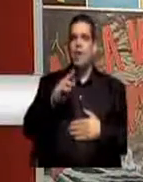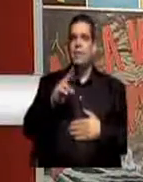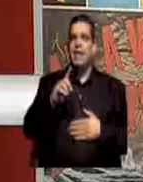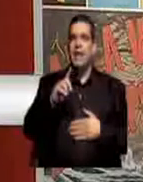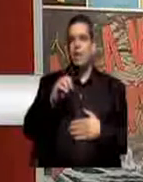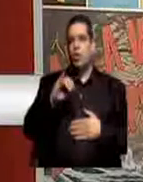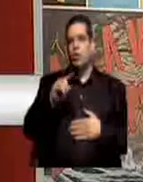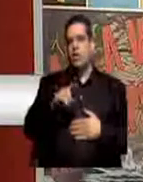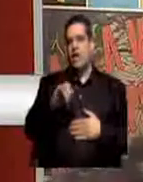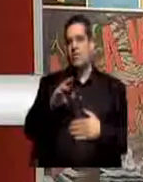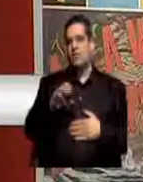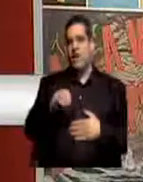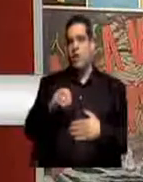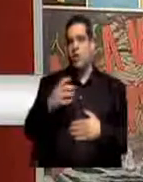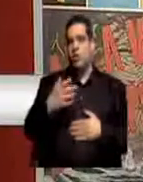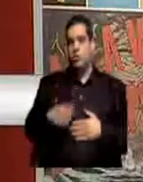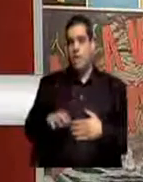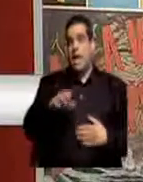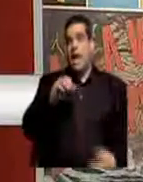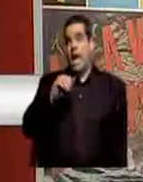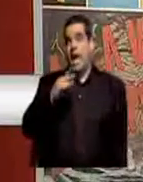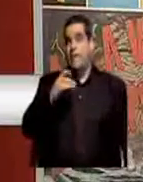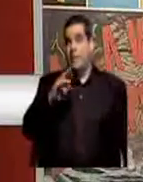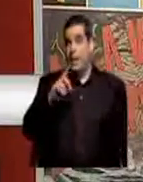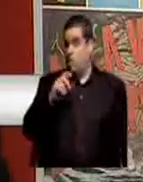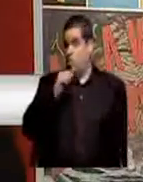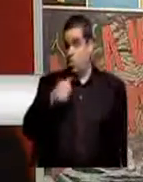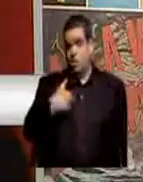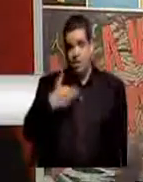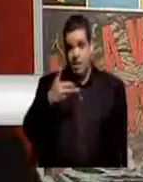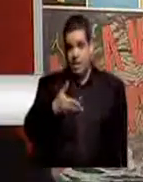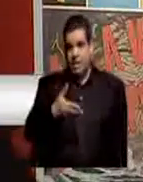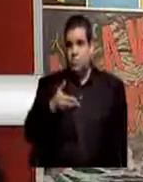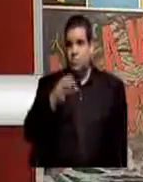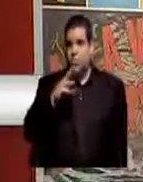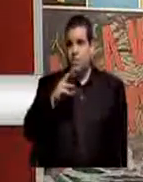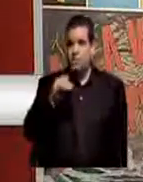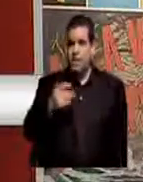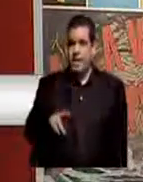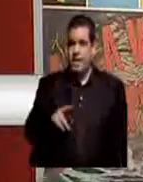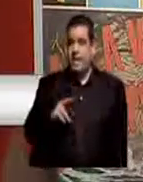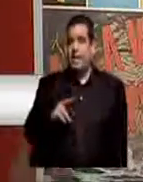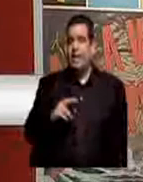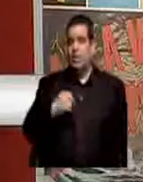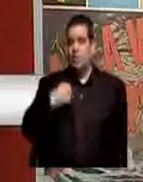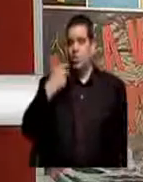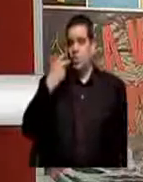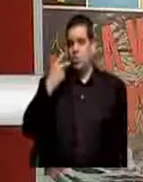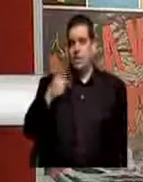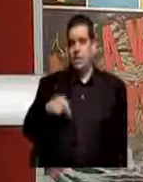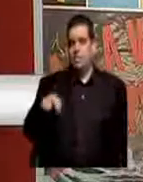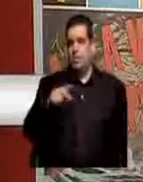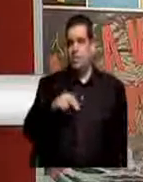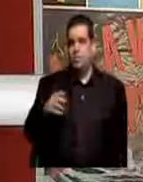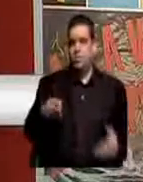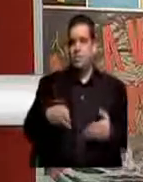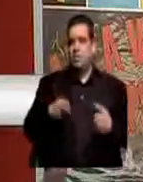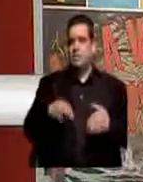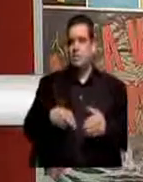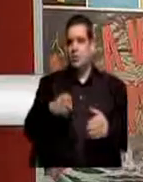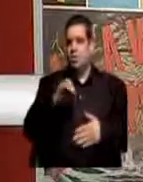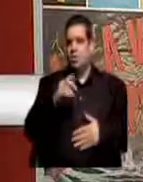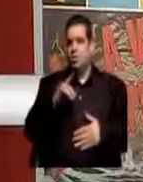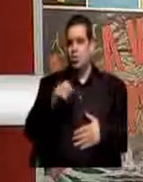entonces ya Abelardo no estaba en WIPR. Yo desde pequeño lo vi caminando por los pasillos, por los estudios,